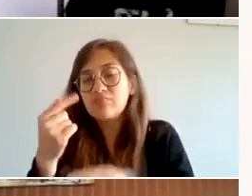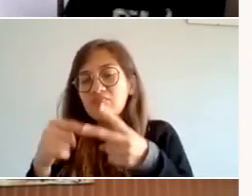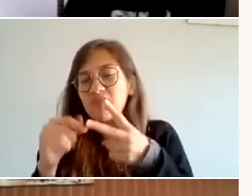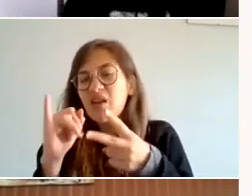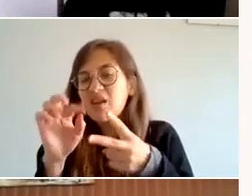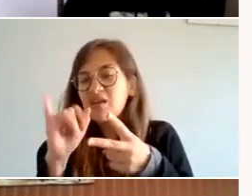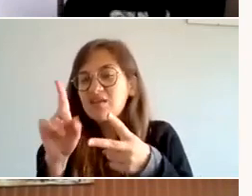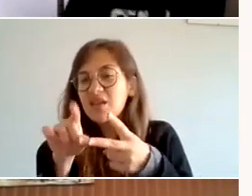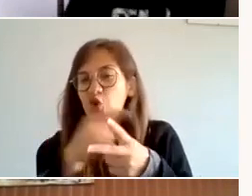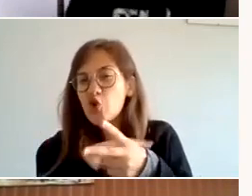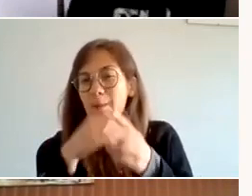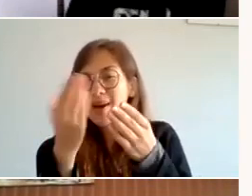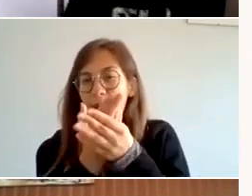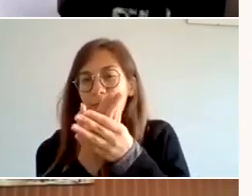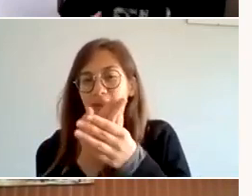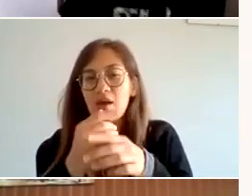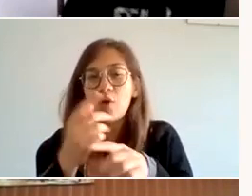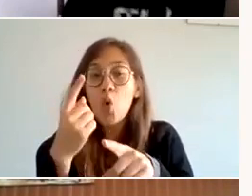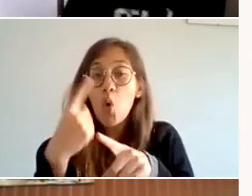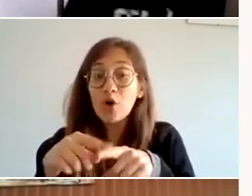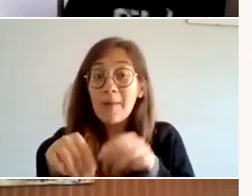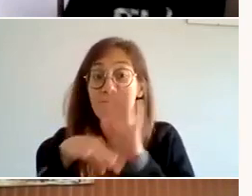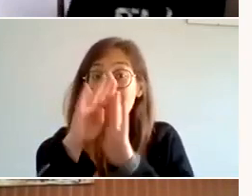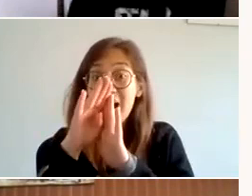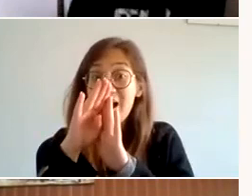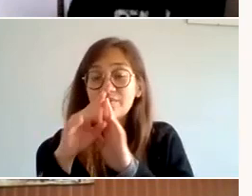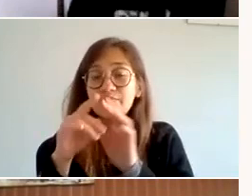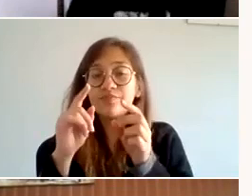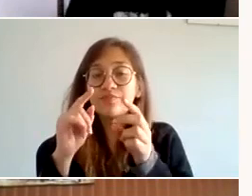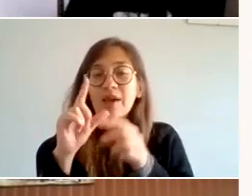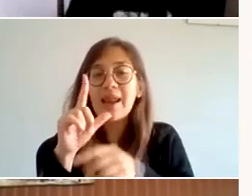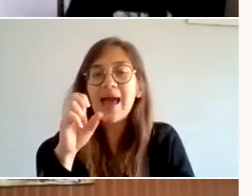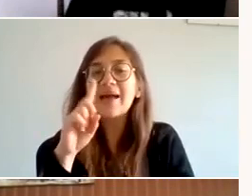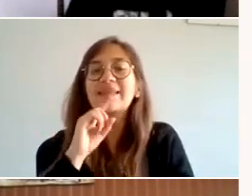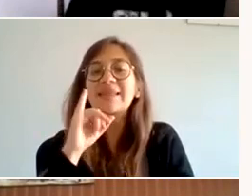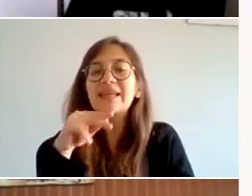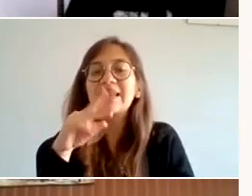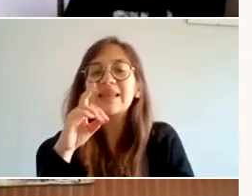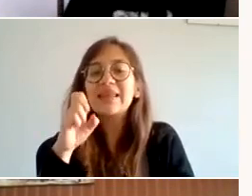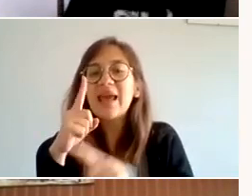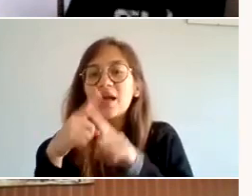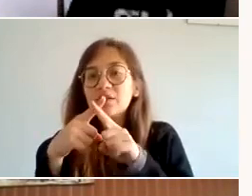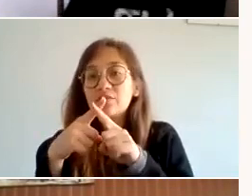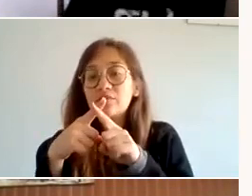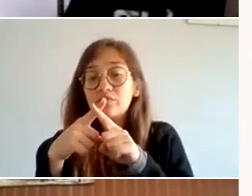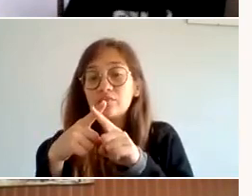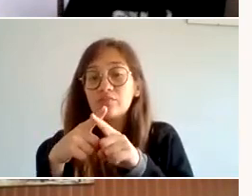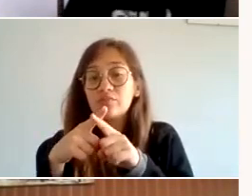son de Latindex. Y las que tienen menos impacto son las que no tienen ninguna de estas clasificaciones, porque no están indexadas.